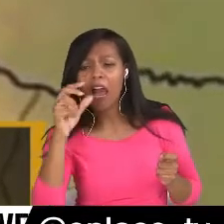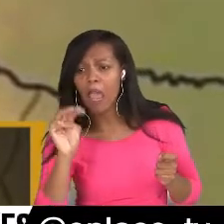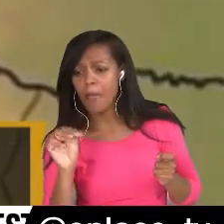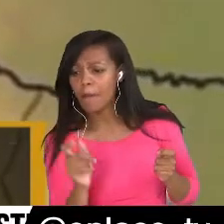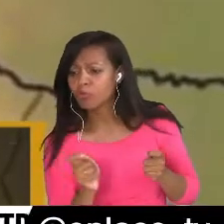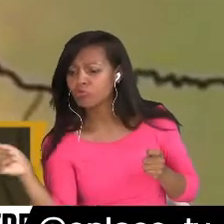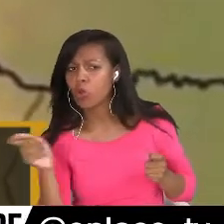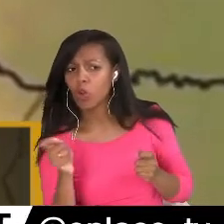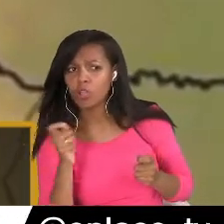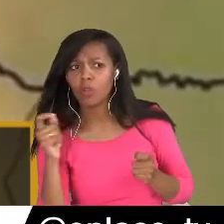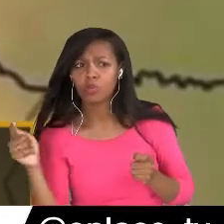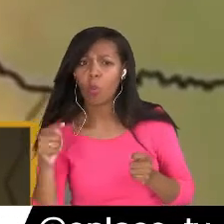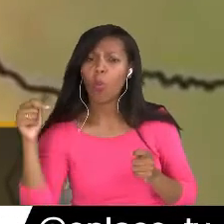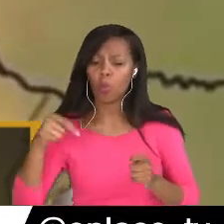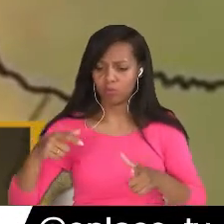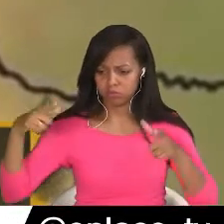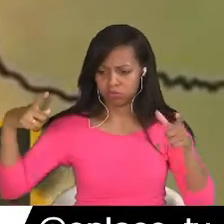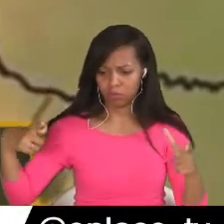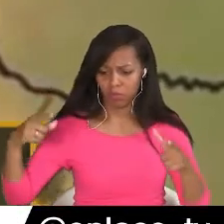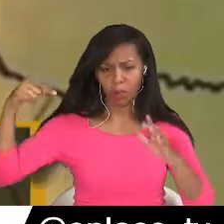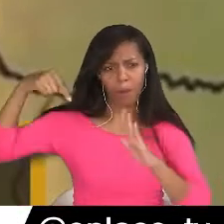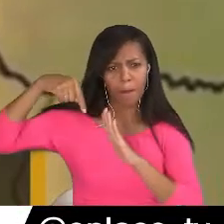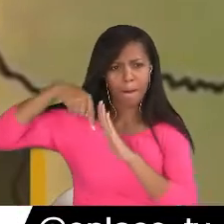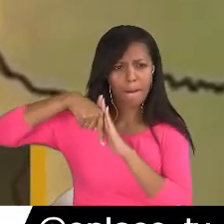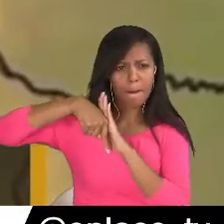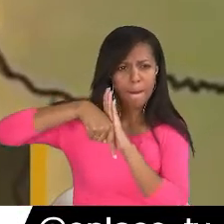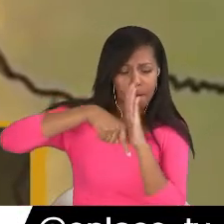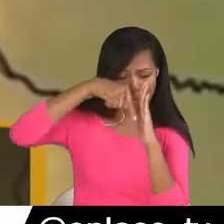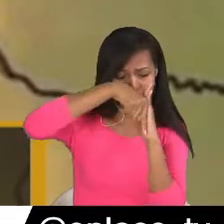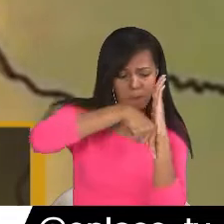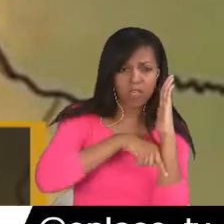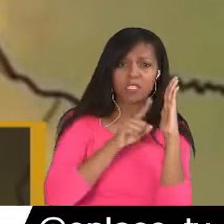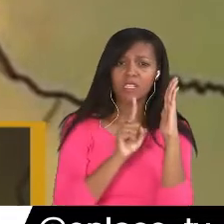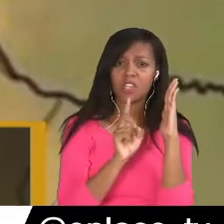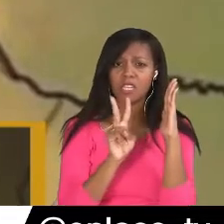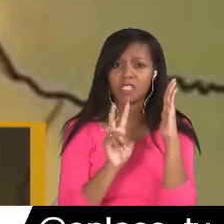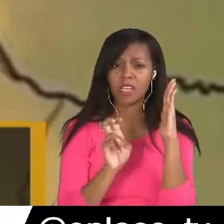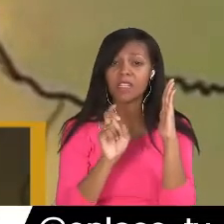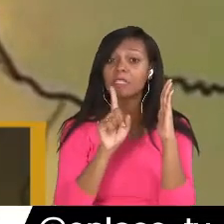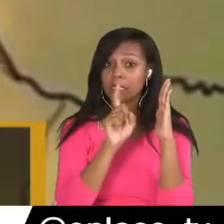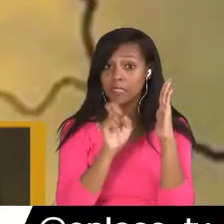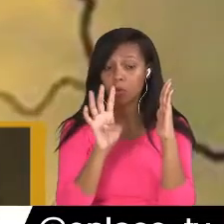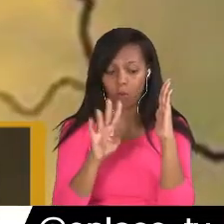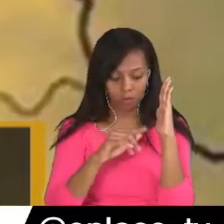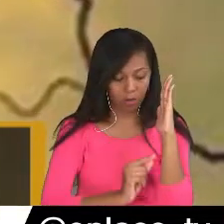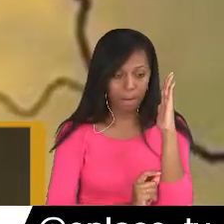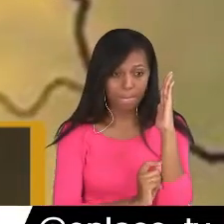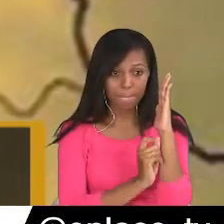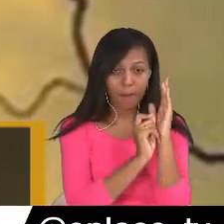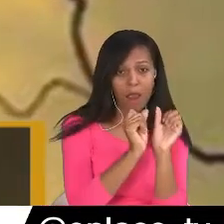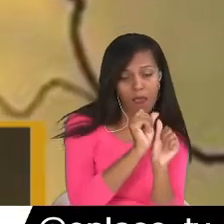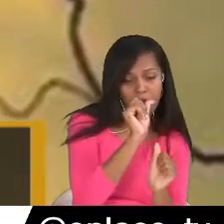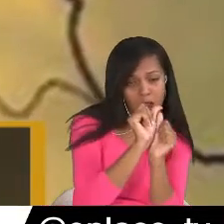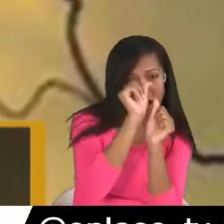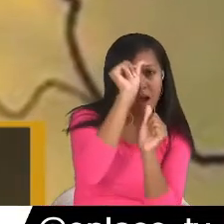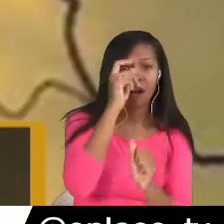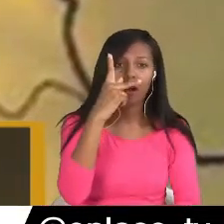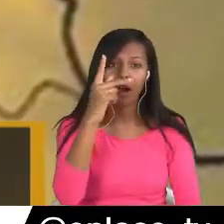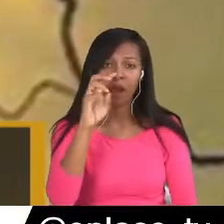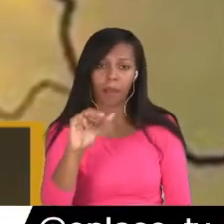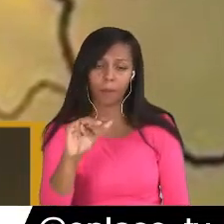una profundidad de 164 kilómetros. Este es el segundo movimiento telúrico que se registra en Santander en las últimas